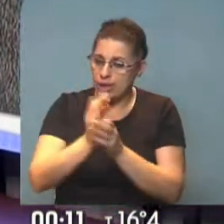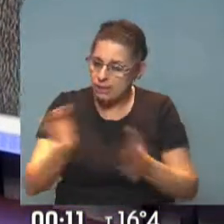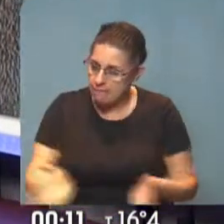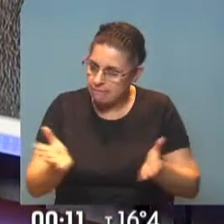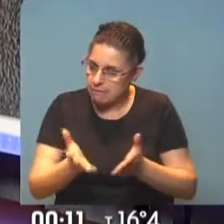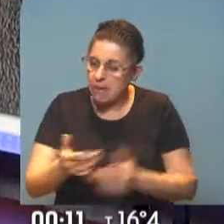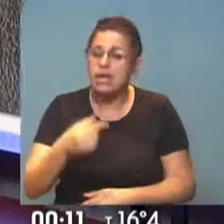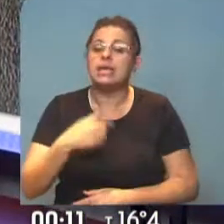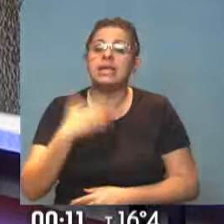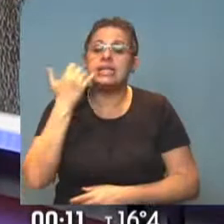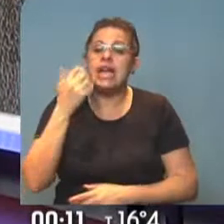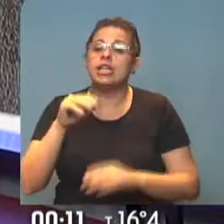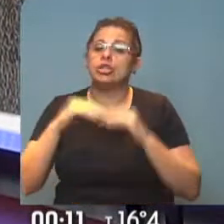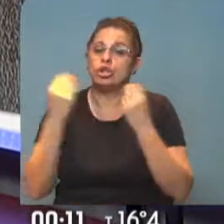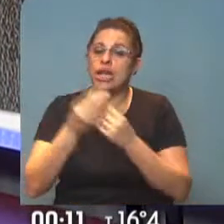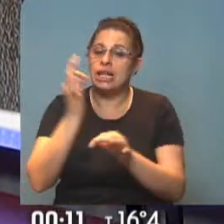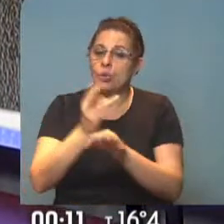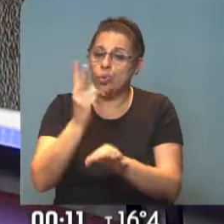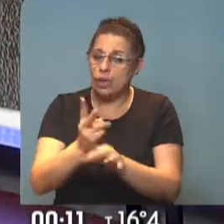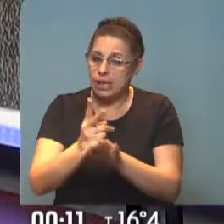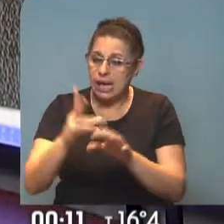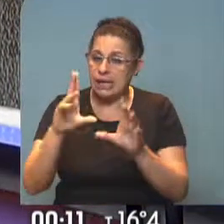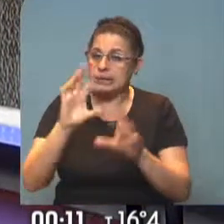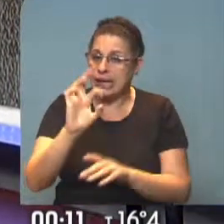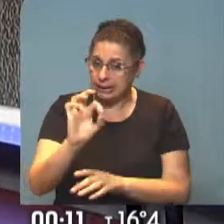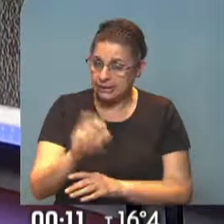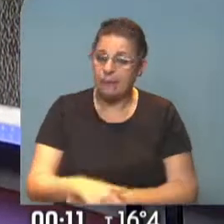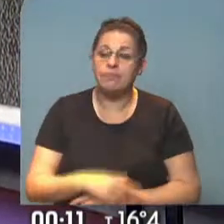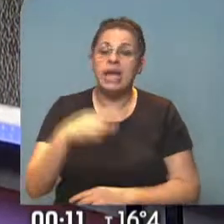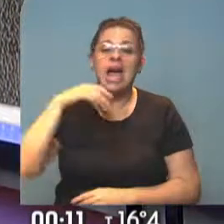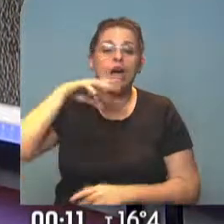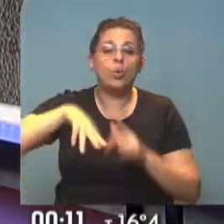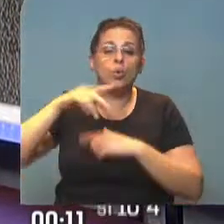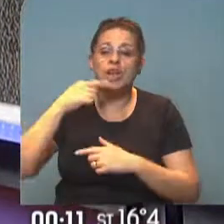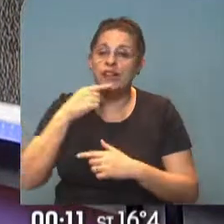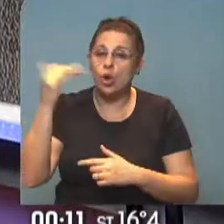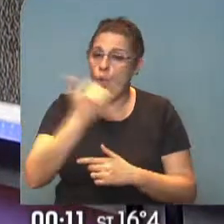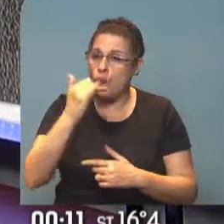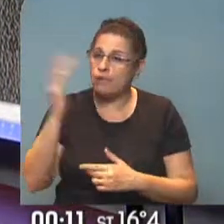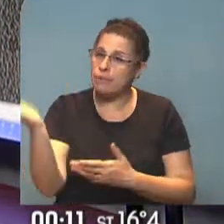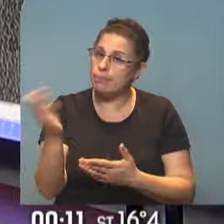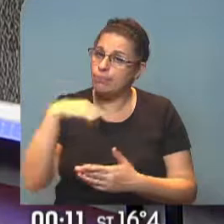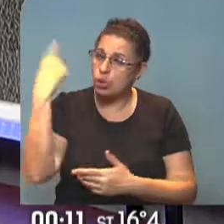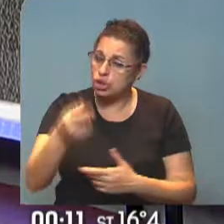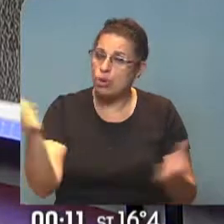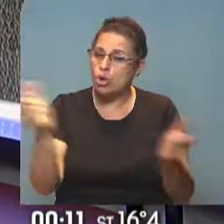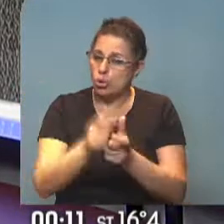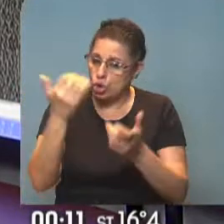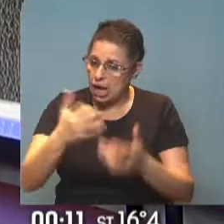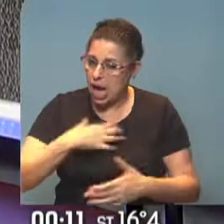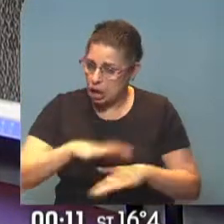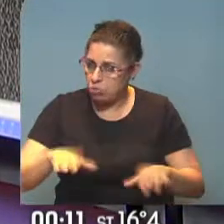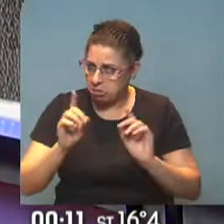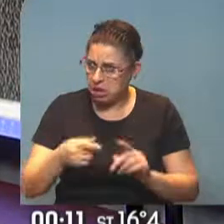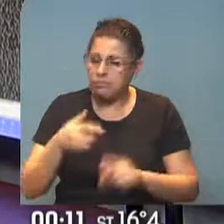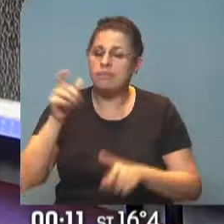Buenos Aires. Ya son 30. Soledad Acuña dijo que iba a recibir este próximo jueves a los alumnos y a todos aquellos que estén en contra de